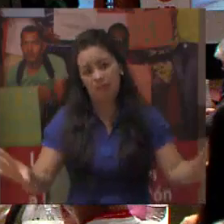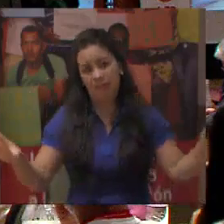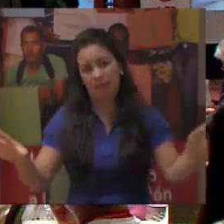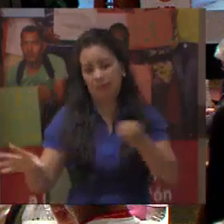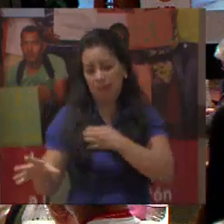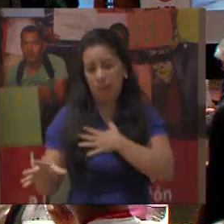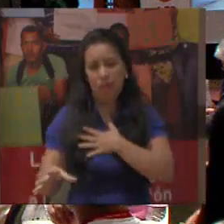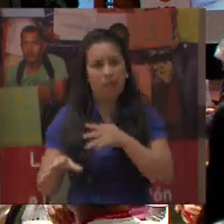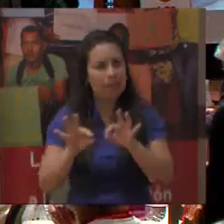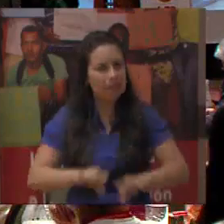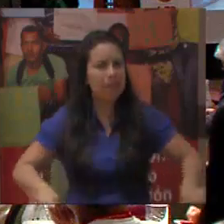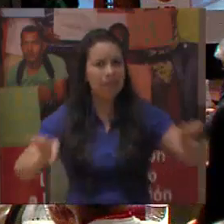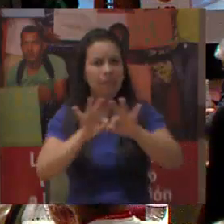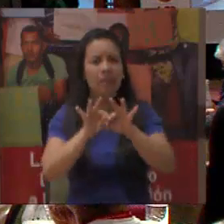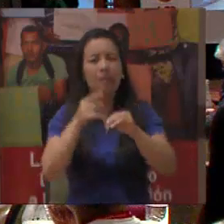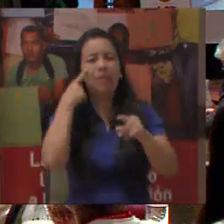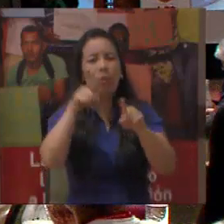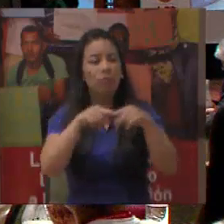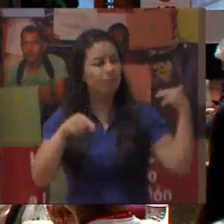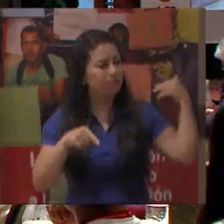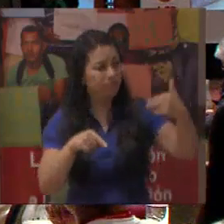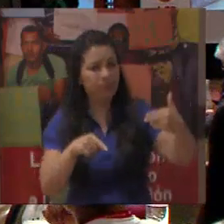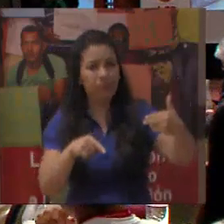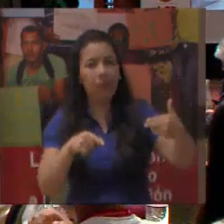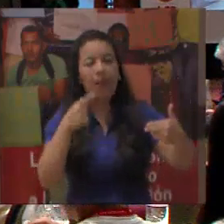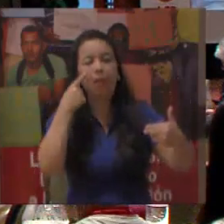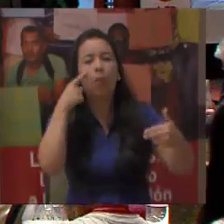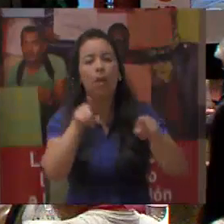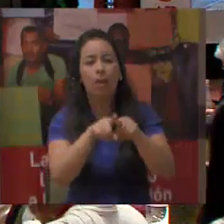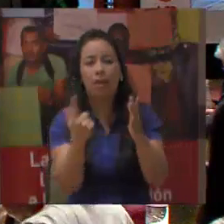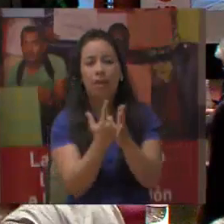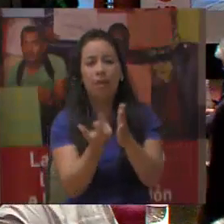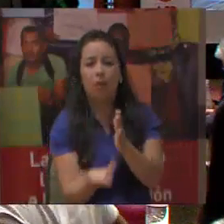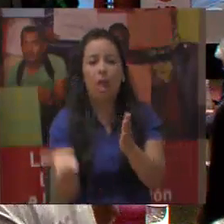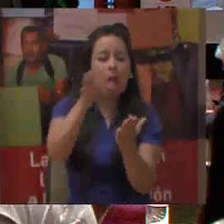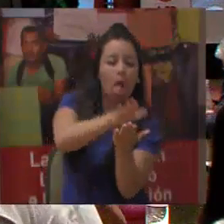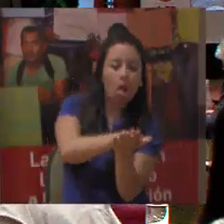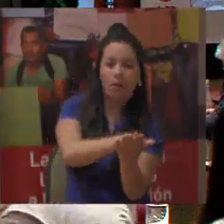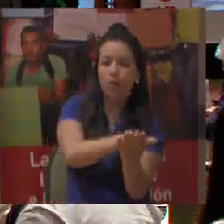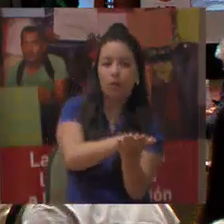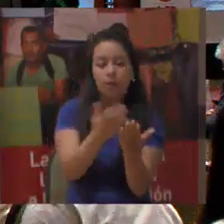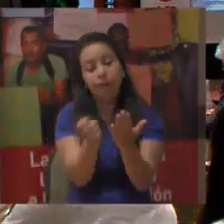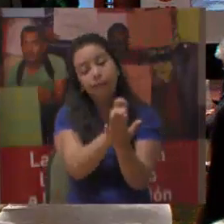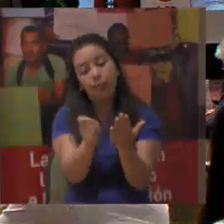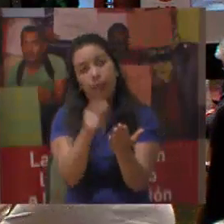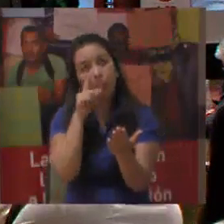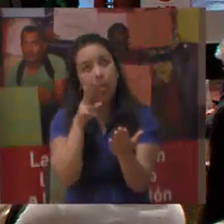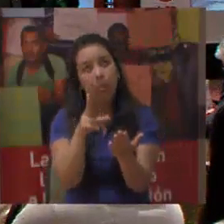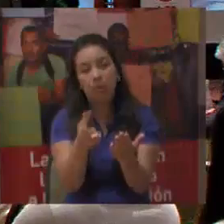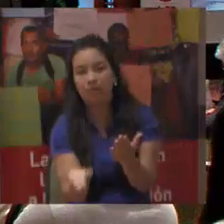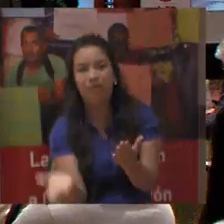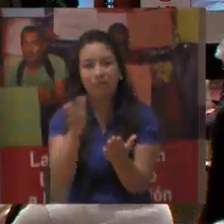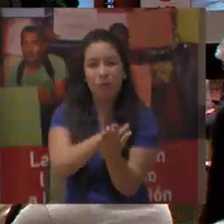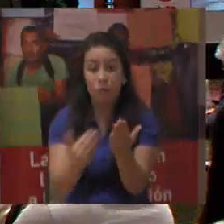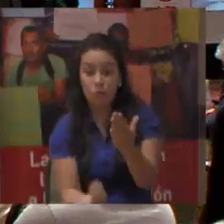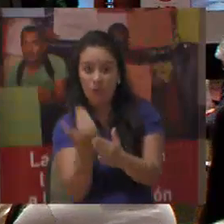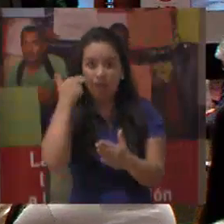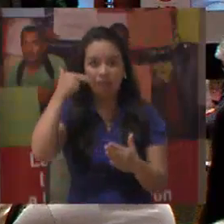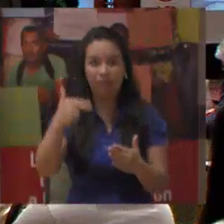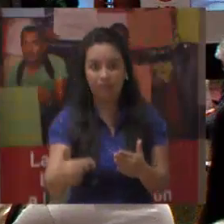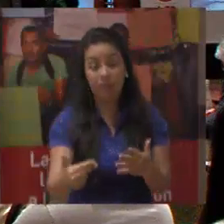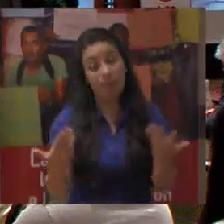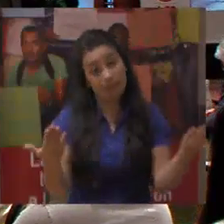histórica para pasar la página en nuestro país. Que no vuelva a haber violencia de este tipo, que no haya más guerrilla, que no haya más